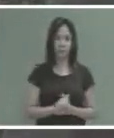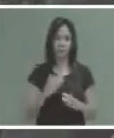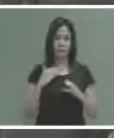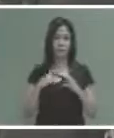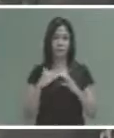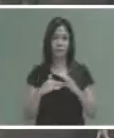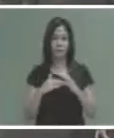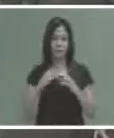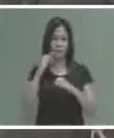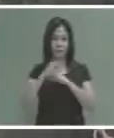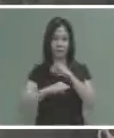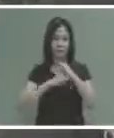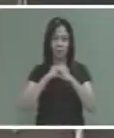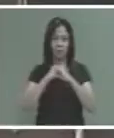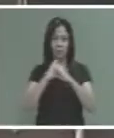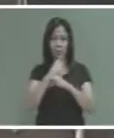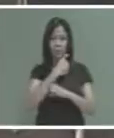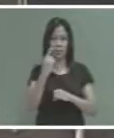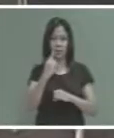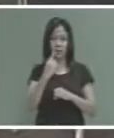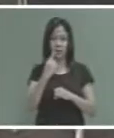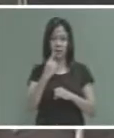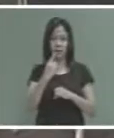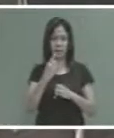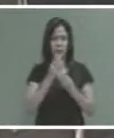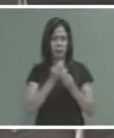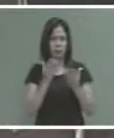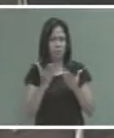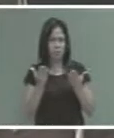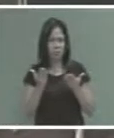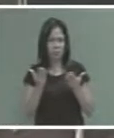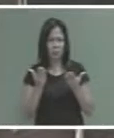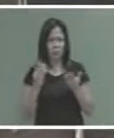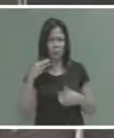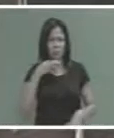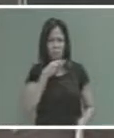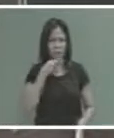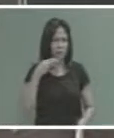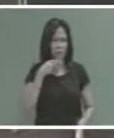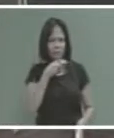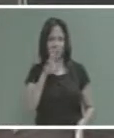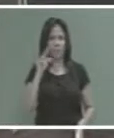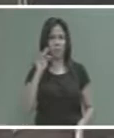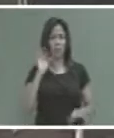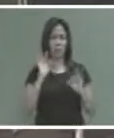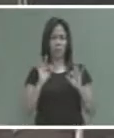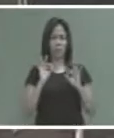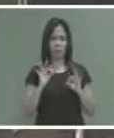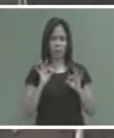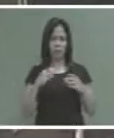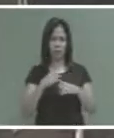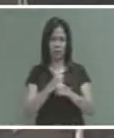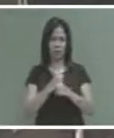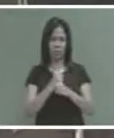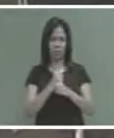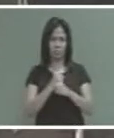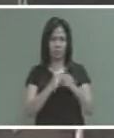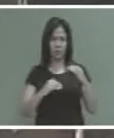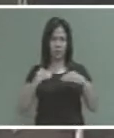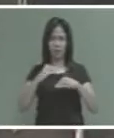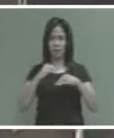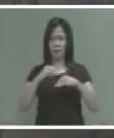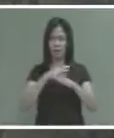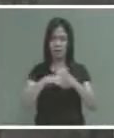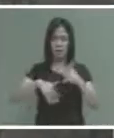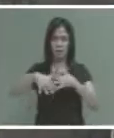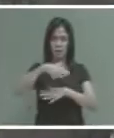internacionalmente, que el índice de delincuencia, o sea, no son bien tratados a nivel de medios la juventud? Pero